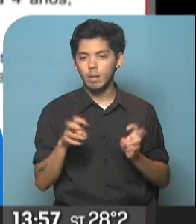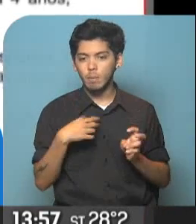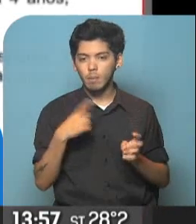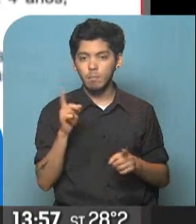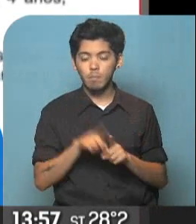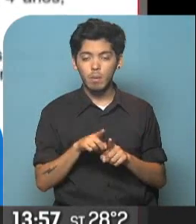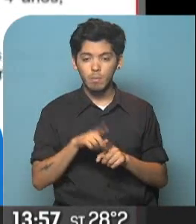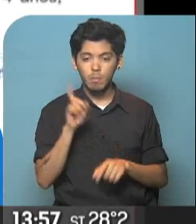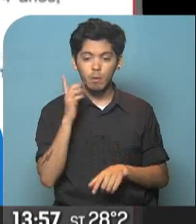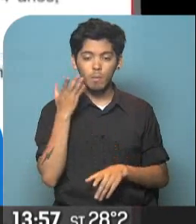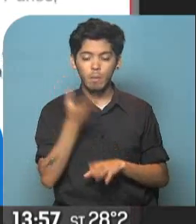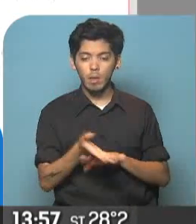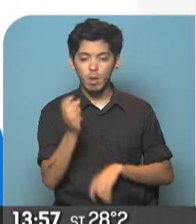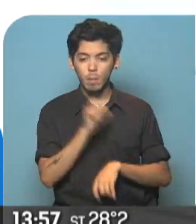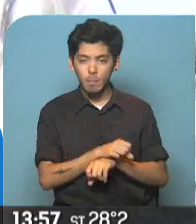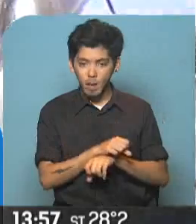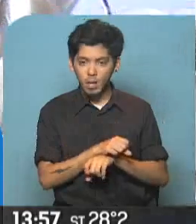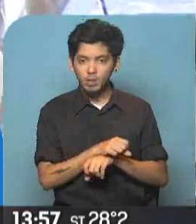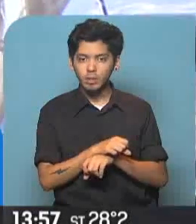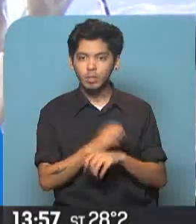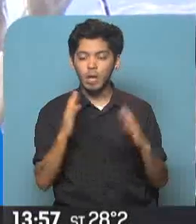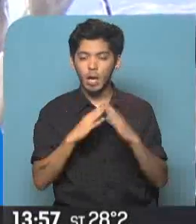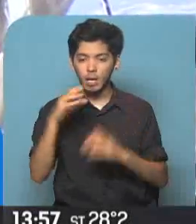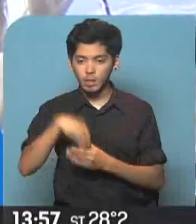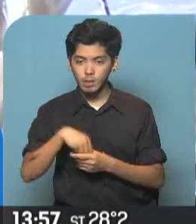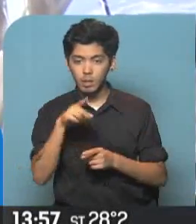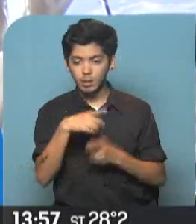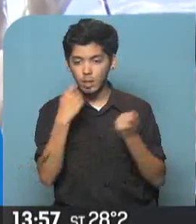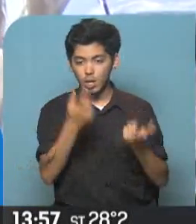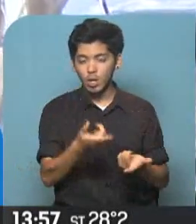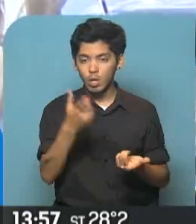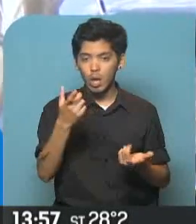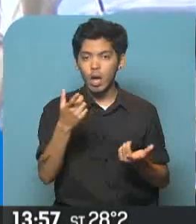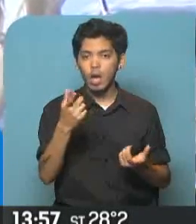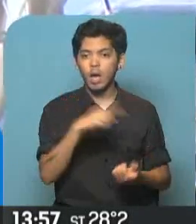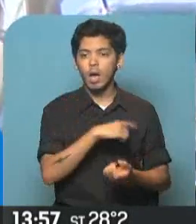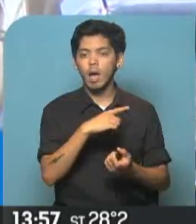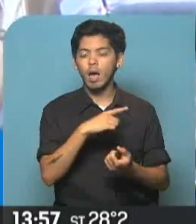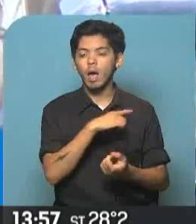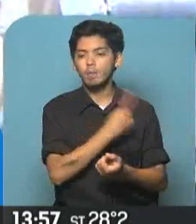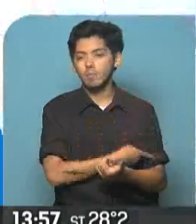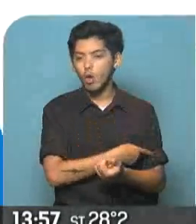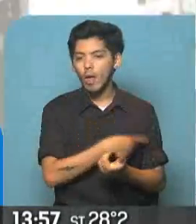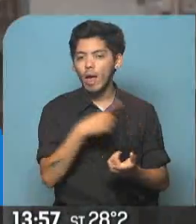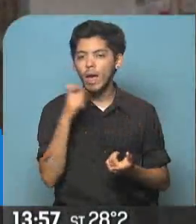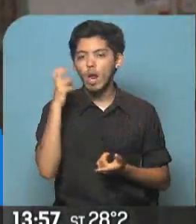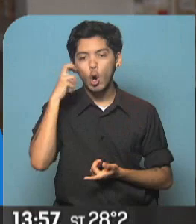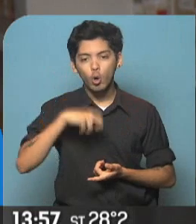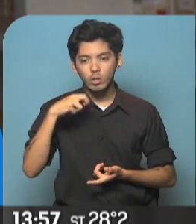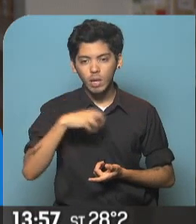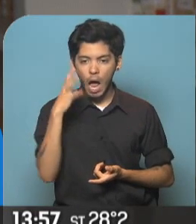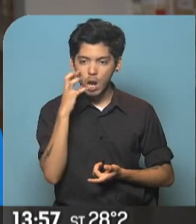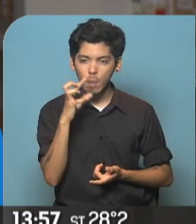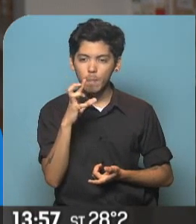arrestos domiciliarios, sostuvieron que ese beneficio lo concede el Poder Judicial. Hay una cuestión